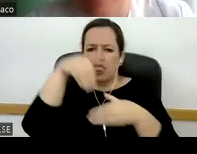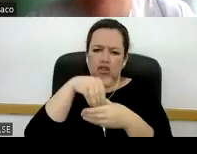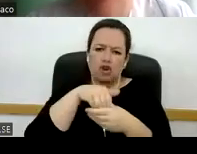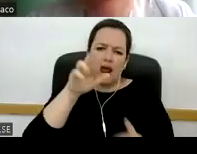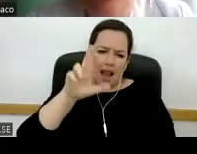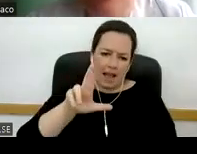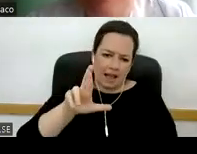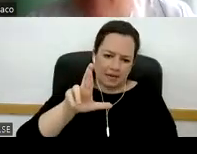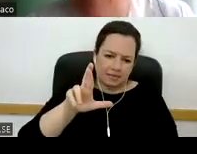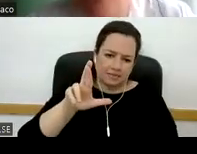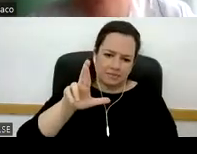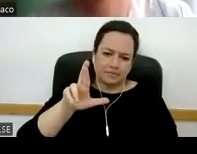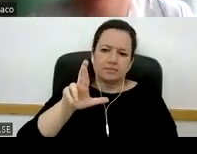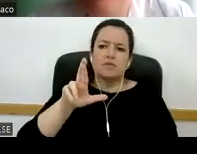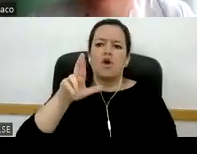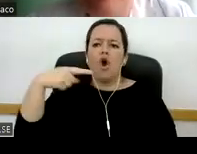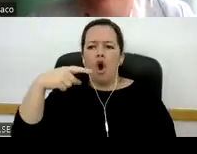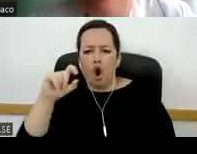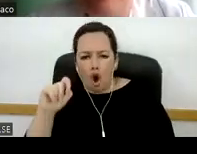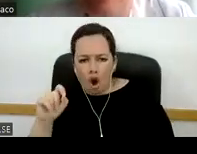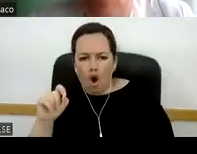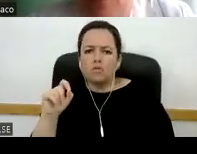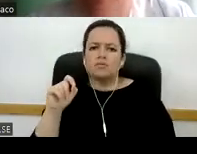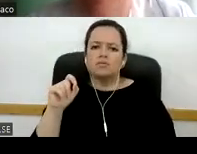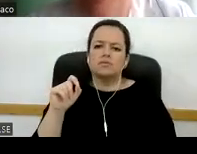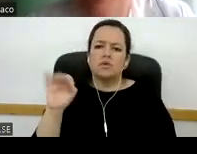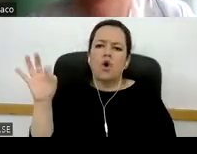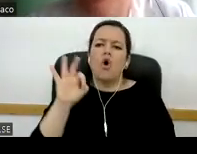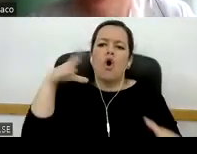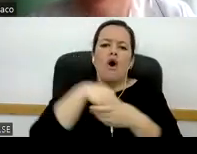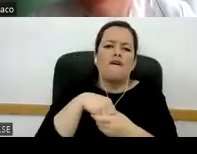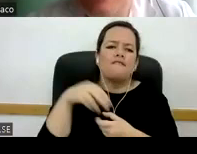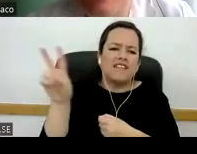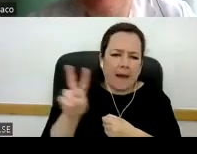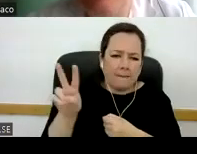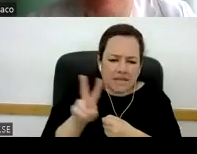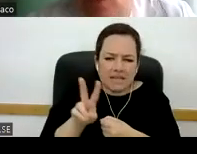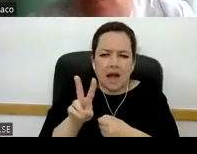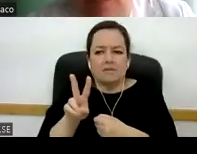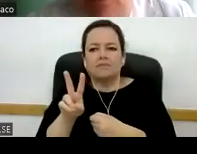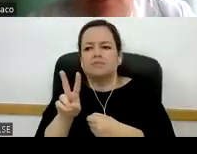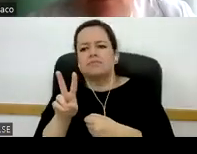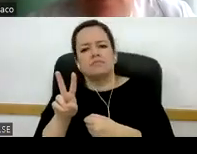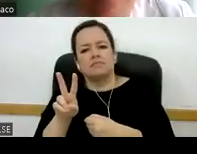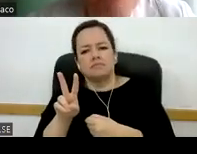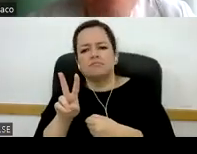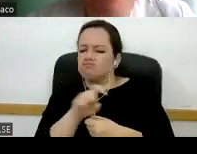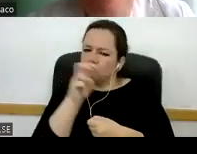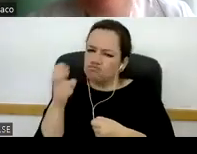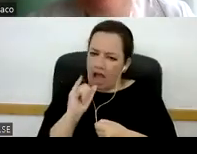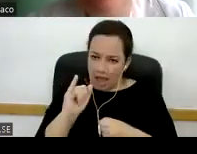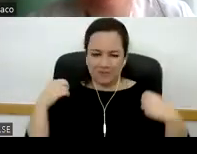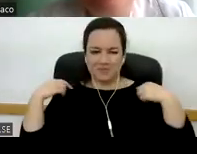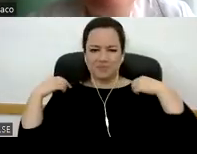LR, en varios de los productos en LR Go, en el complejo vitamínico, las podemos encontrar también.